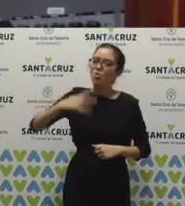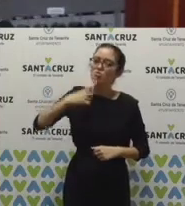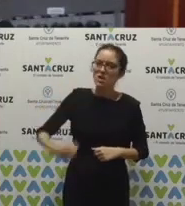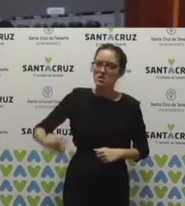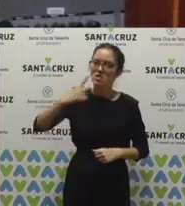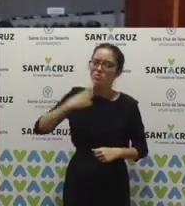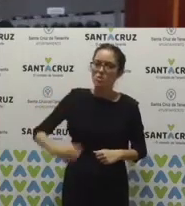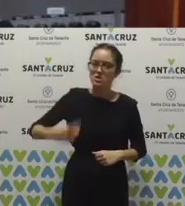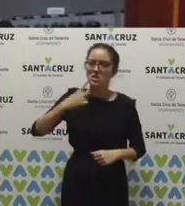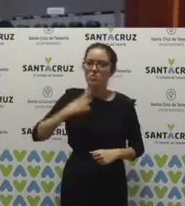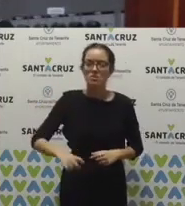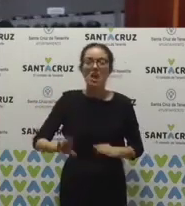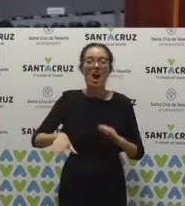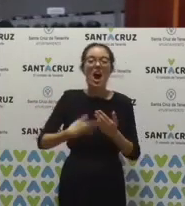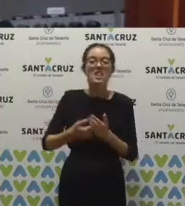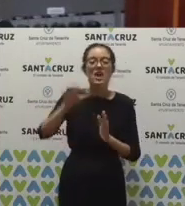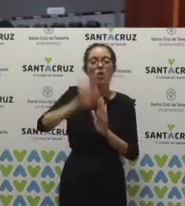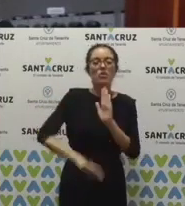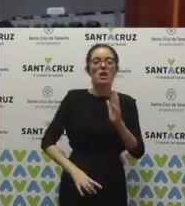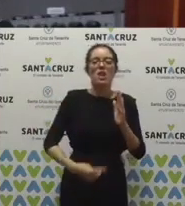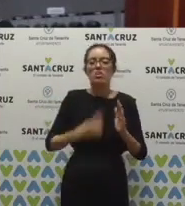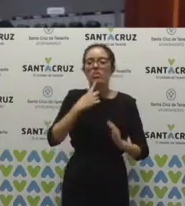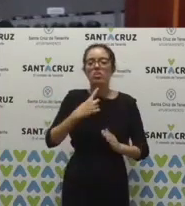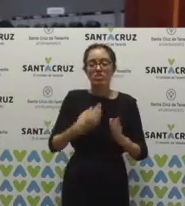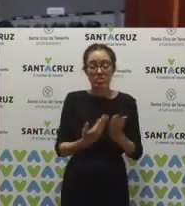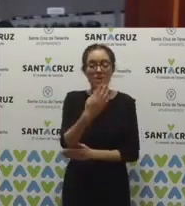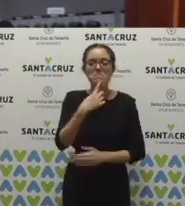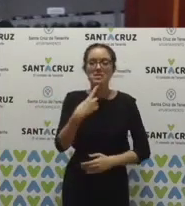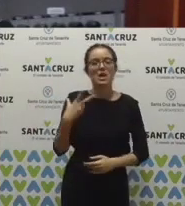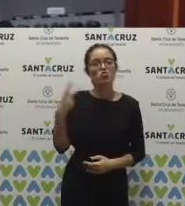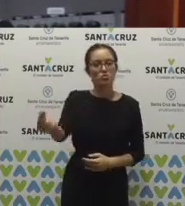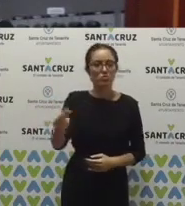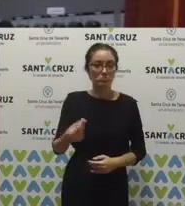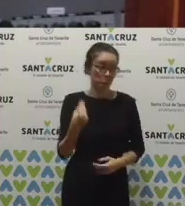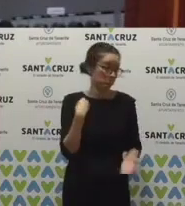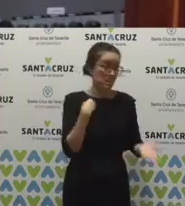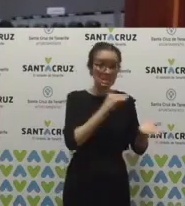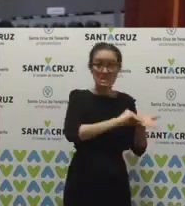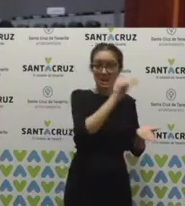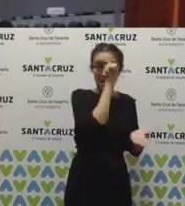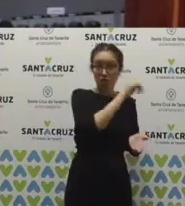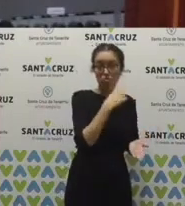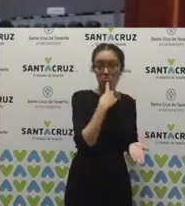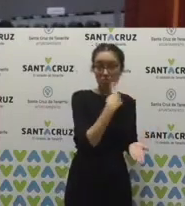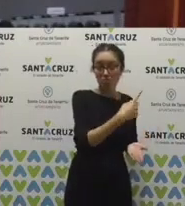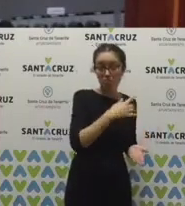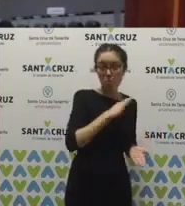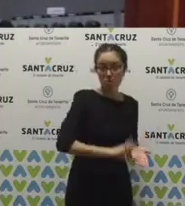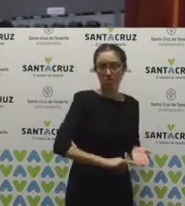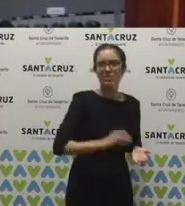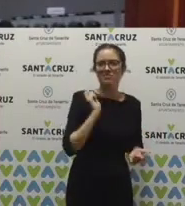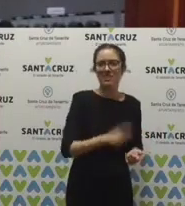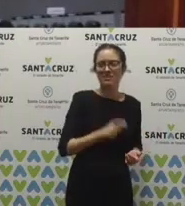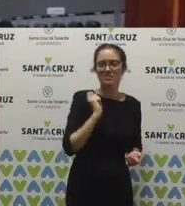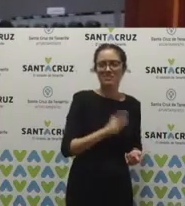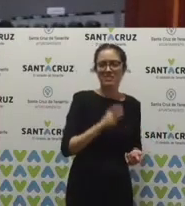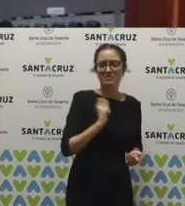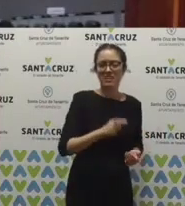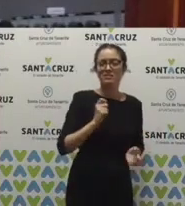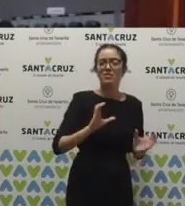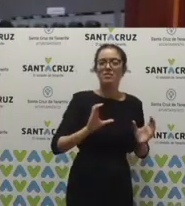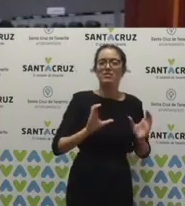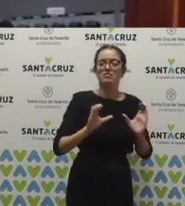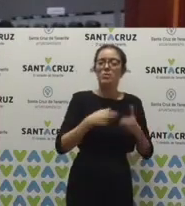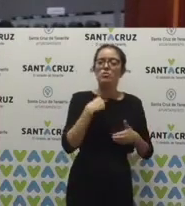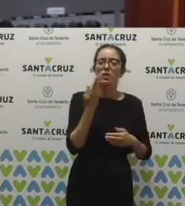impugnaban hasta los órdenes del día de esas convocatorias y aquí está el secretario que puede dar fe de eso en varias ocasiones retrasando cada una de